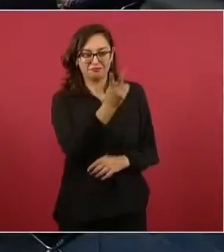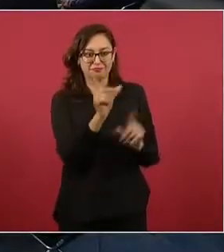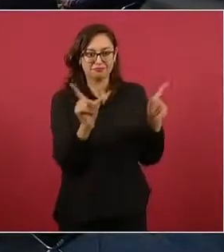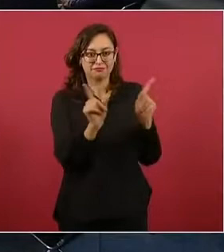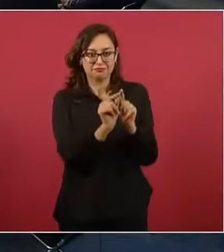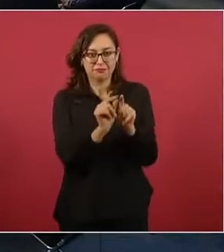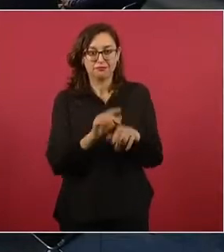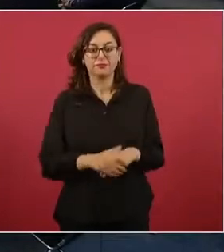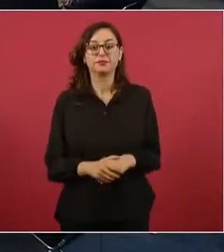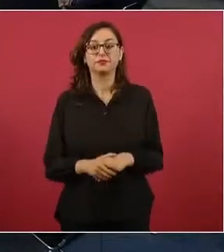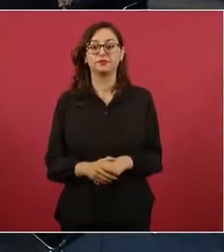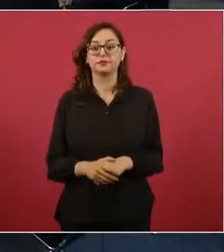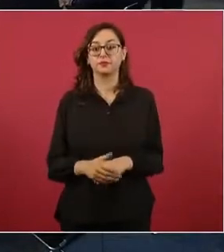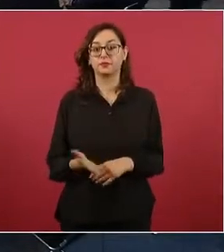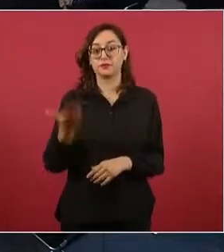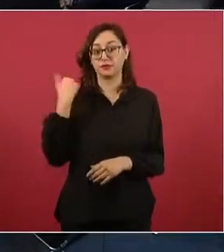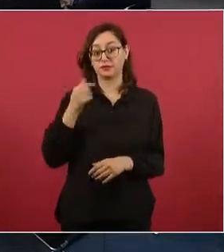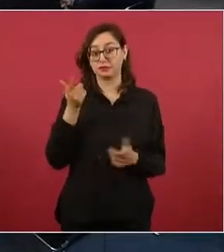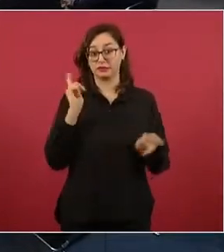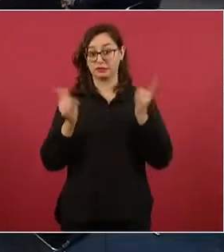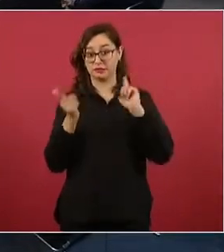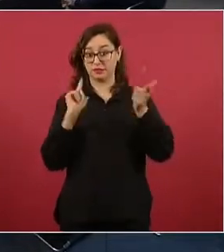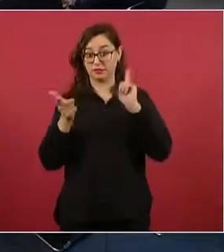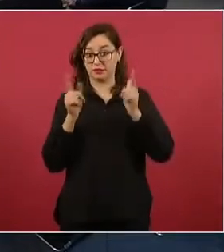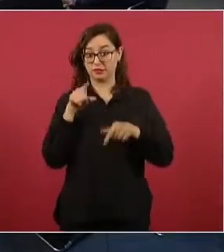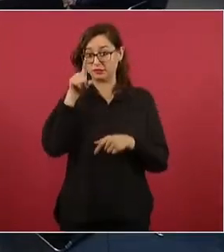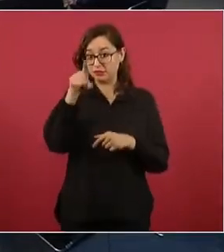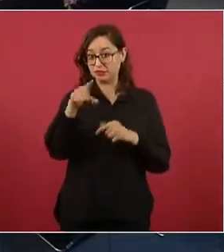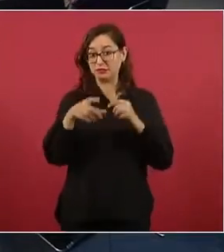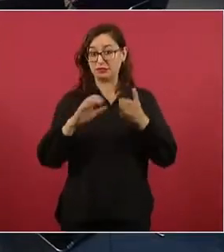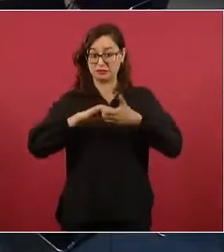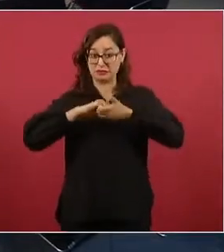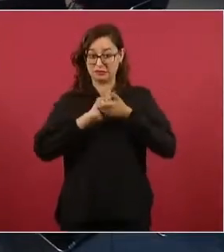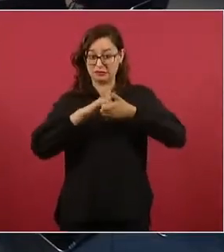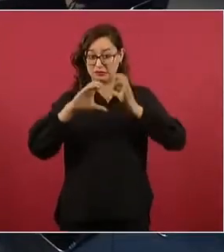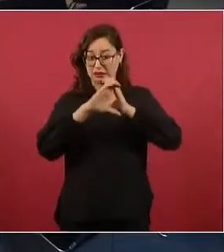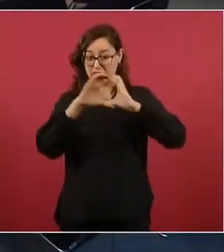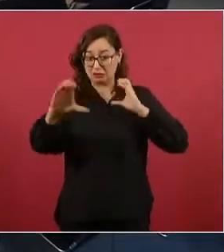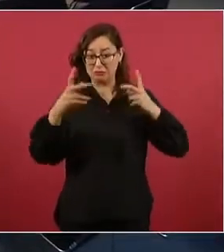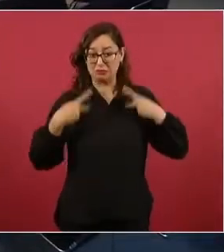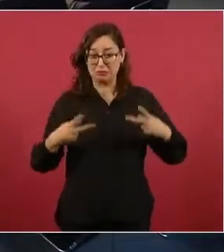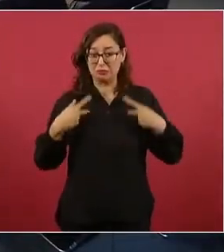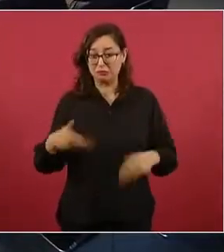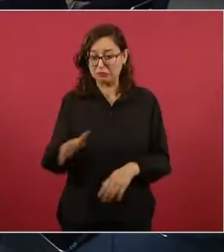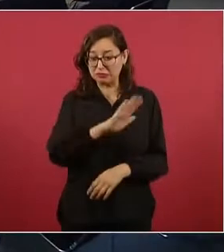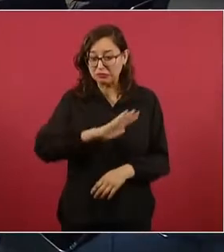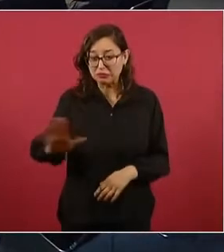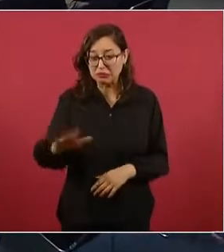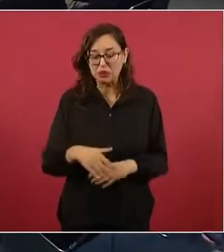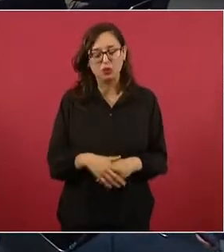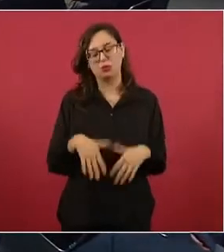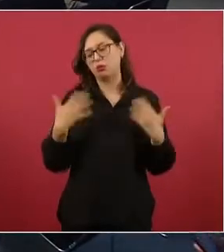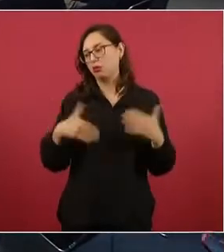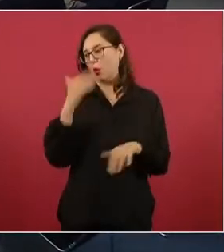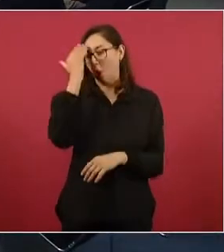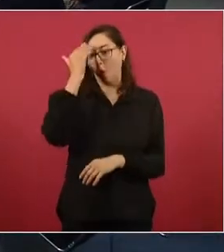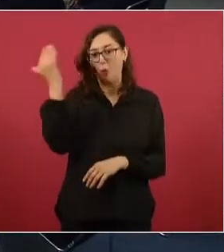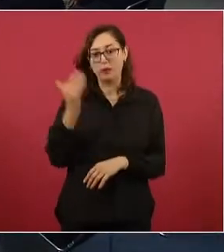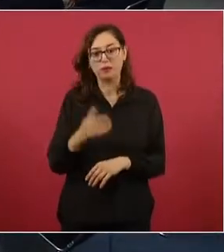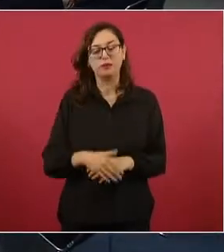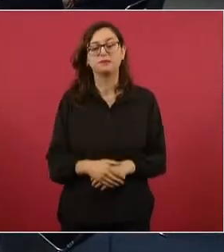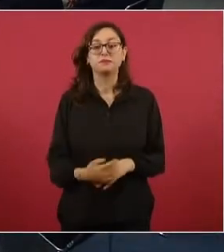El incidente en Texas con el camión fue una tragedia horrible, pero las estadísticas muestran que cada vez